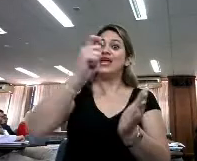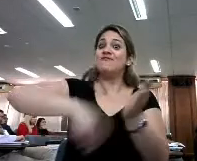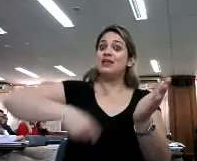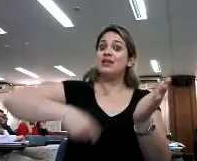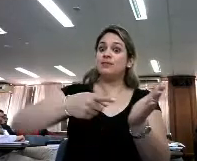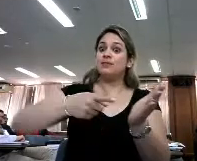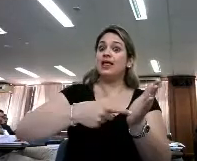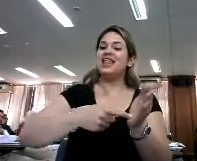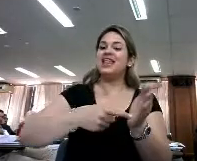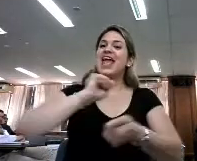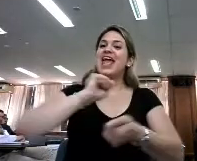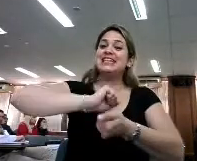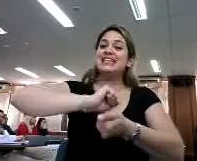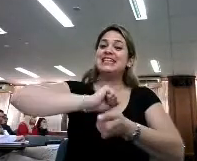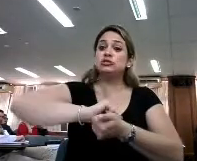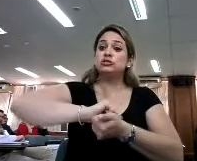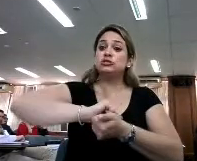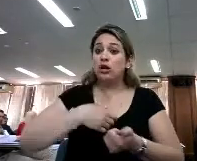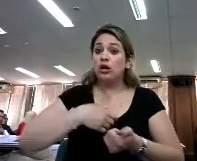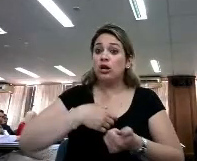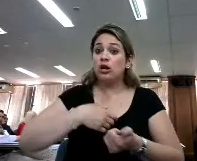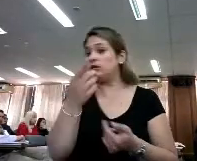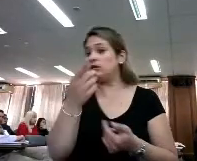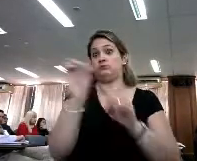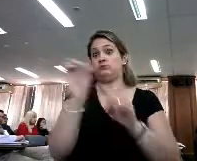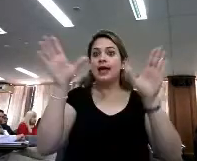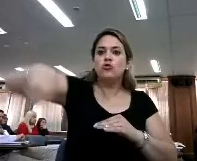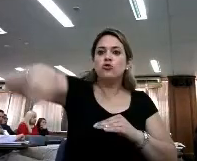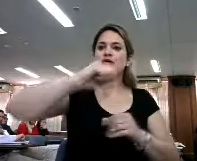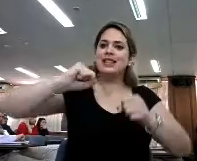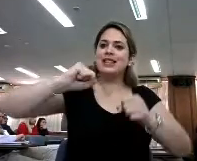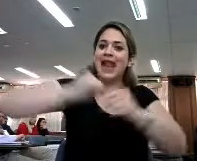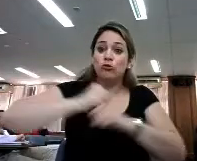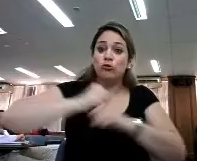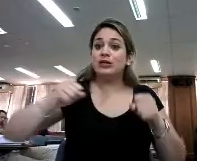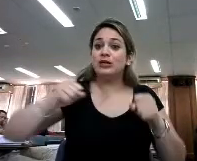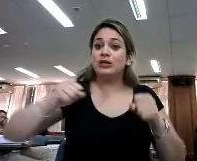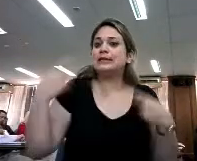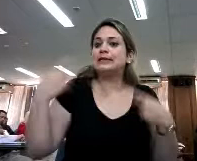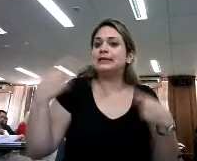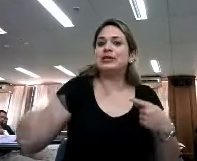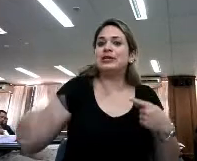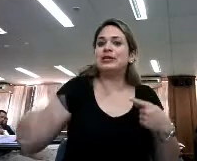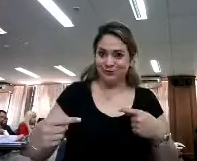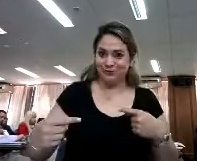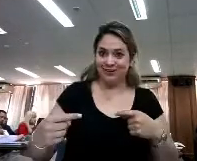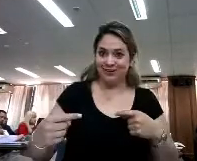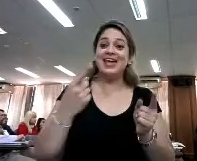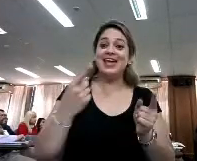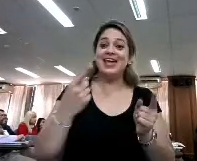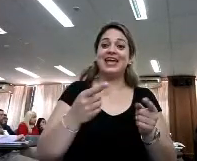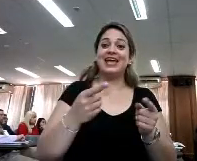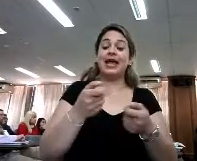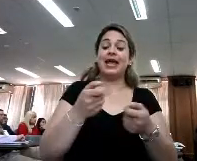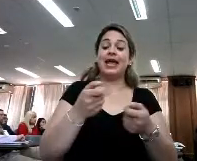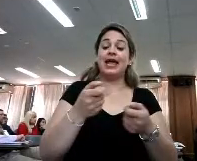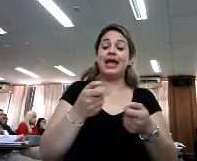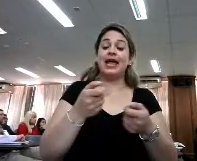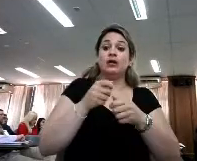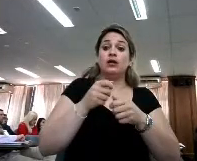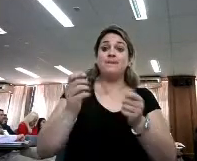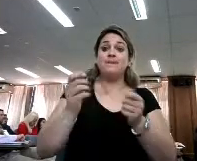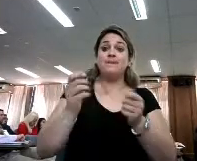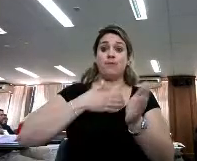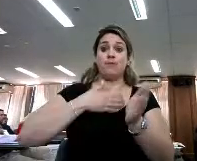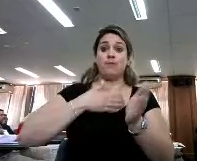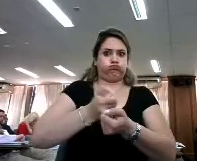de edición, es muy claro lo que ustedes están autorizando. Ustedes están autorizando la emisión o la reproducción de un